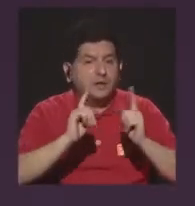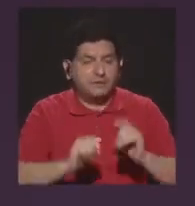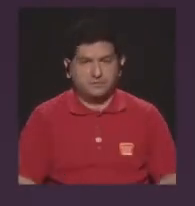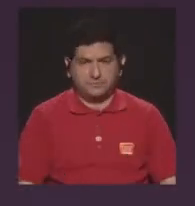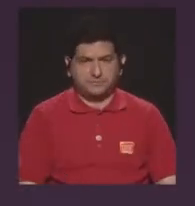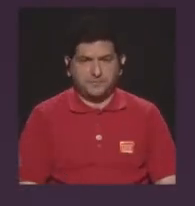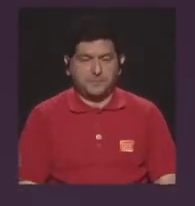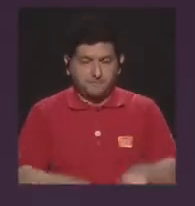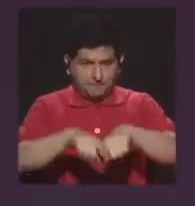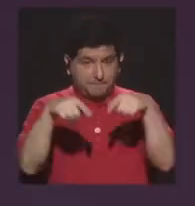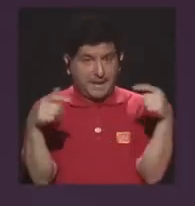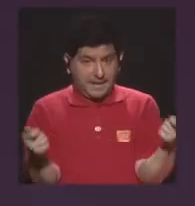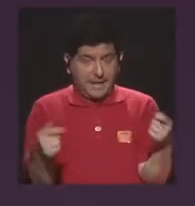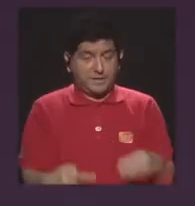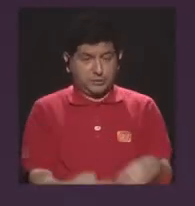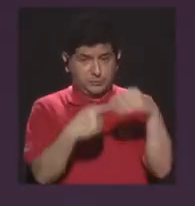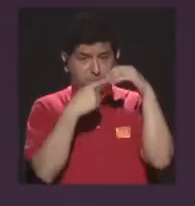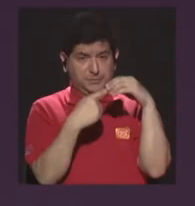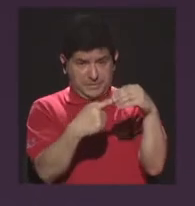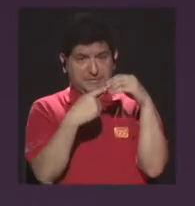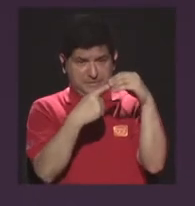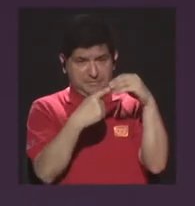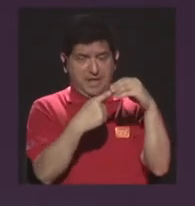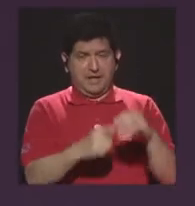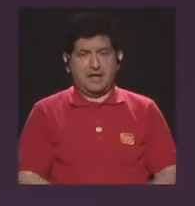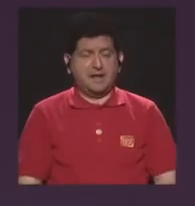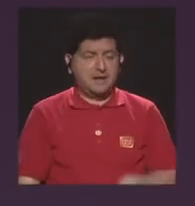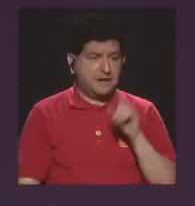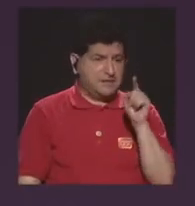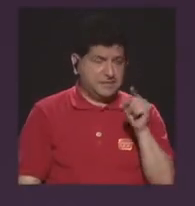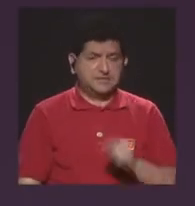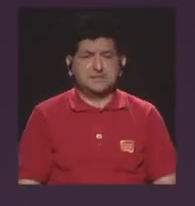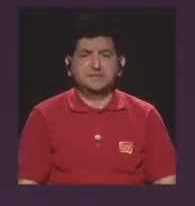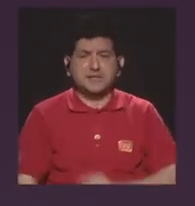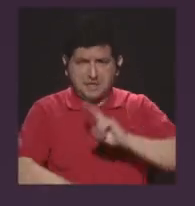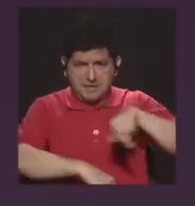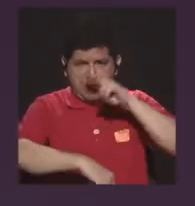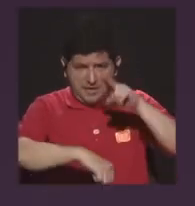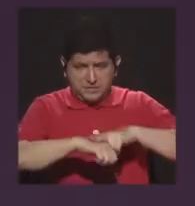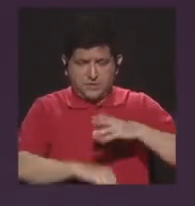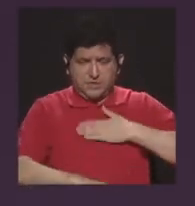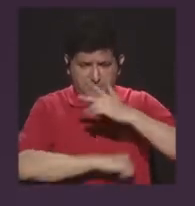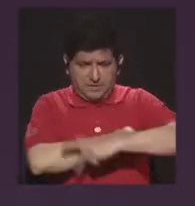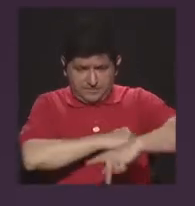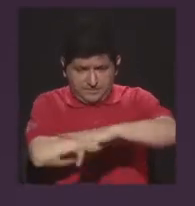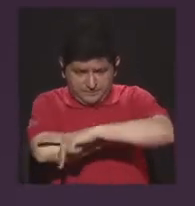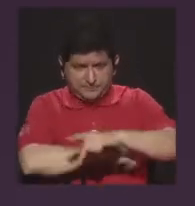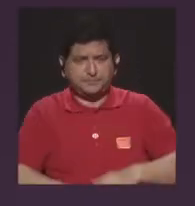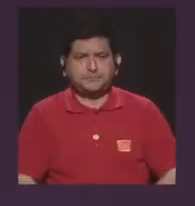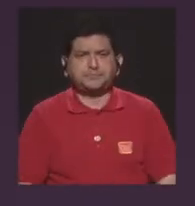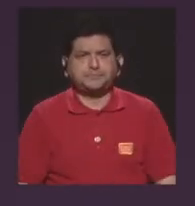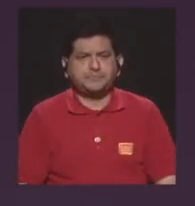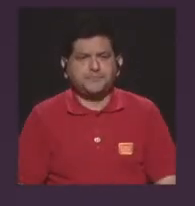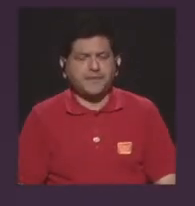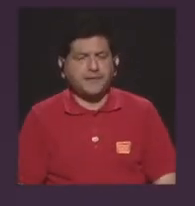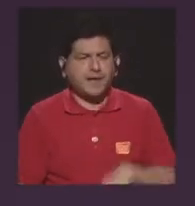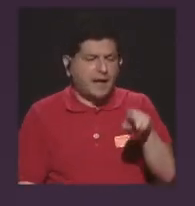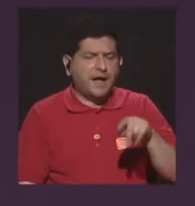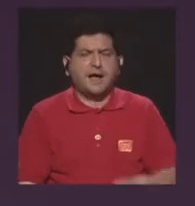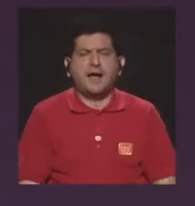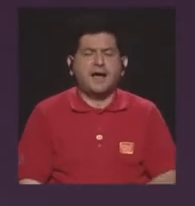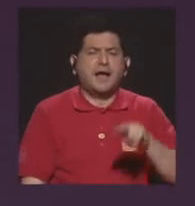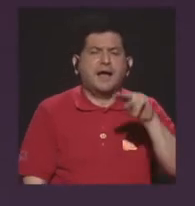en los diarios, en los principales diarios que circulan a nivel nacional en mi país, en las secciones de